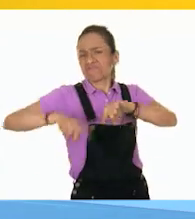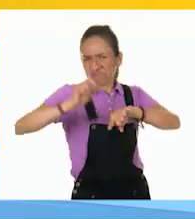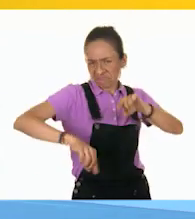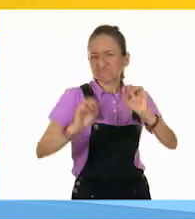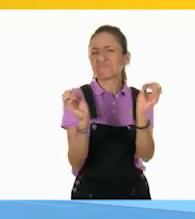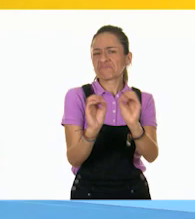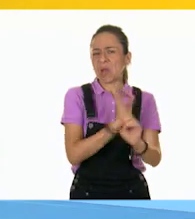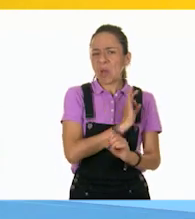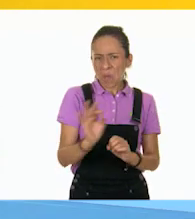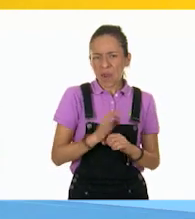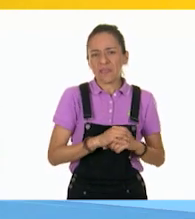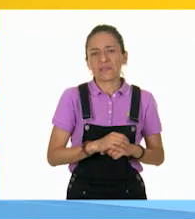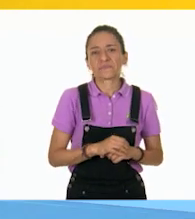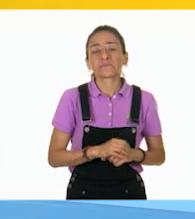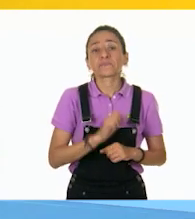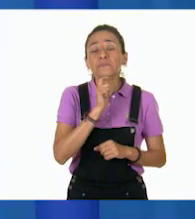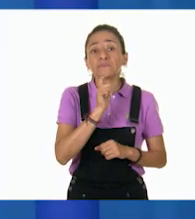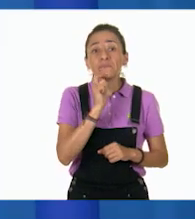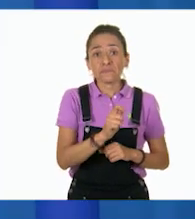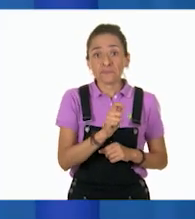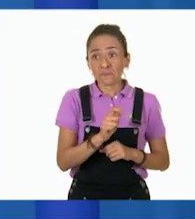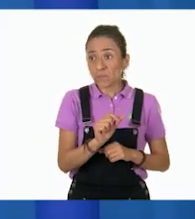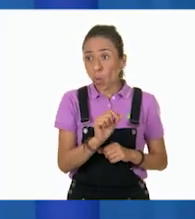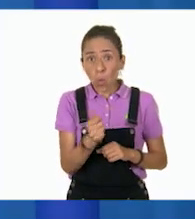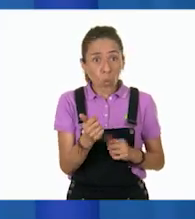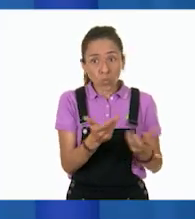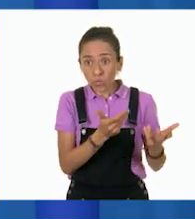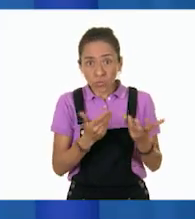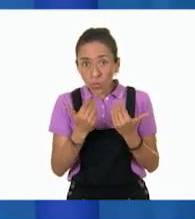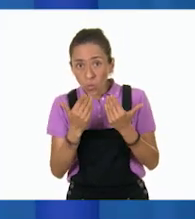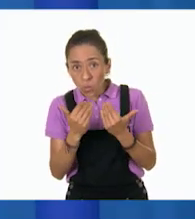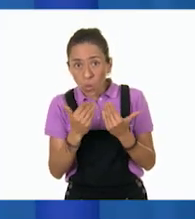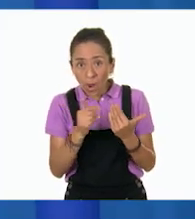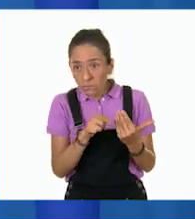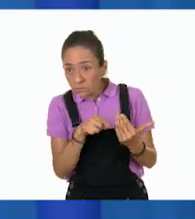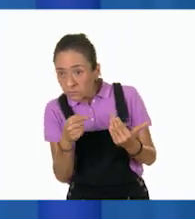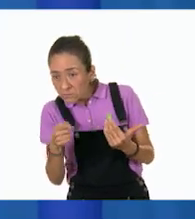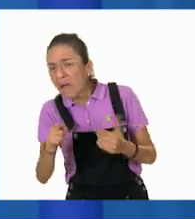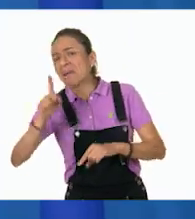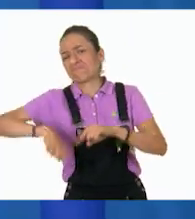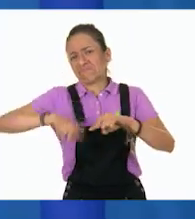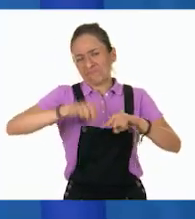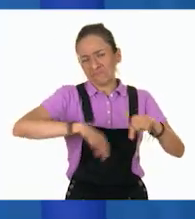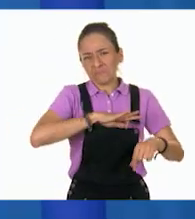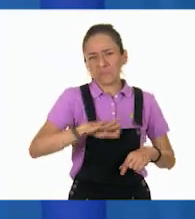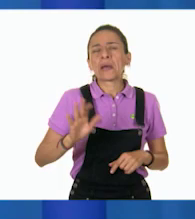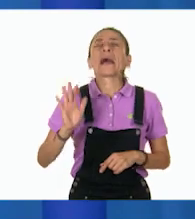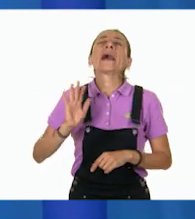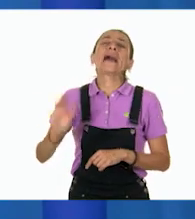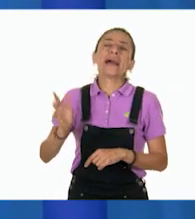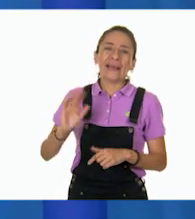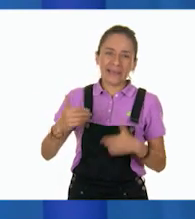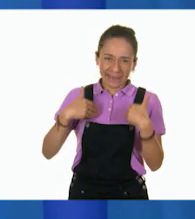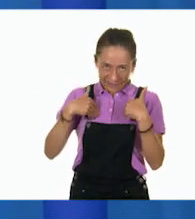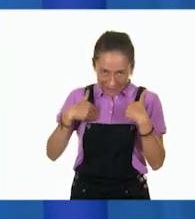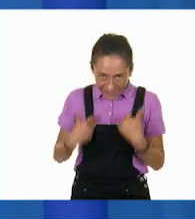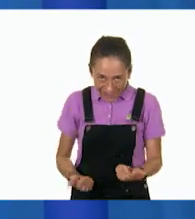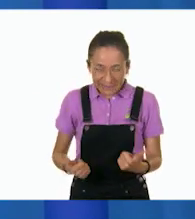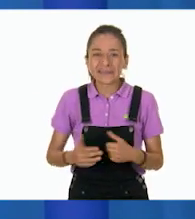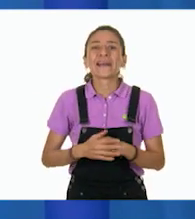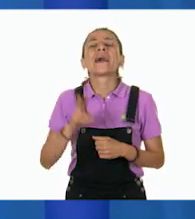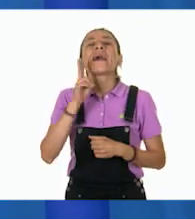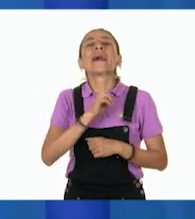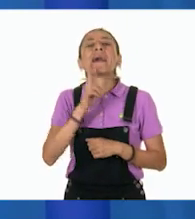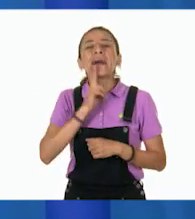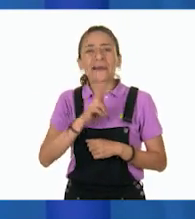cifra diferente enseguida. Ah, cuando termine la clase voy a continuar la sucesión para saber cuánto tiempo tardó